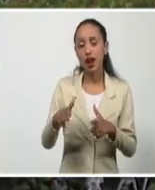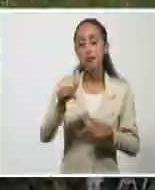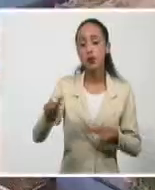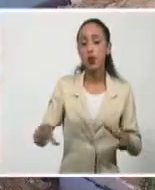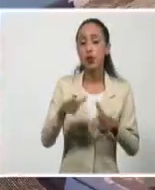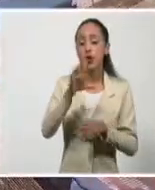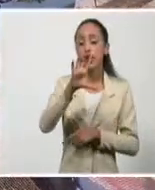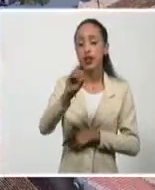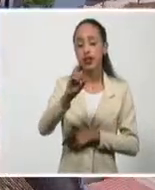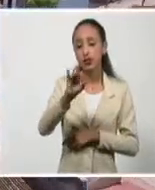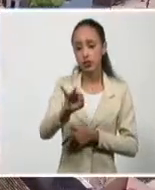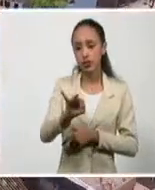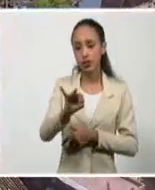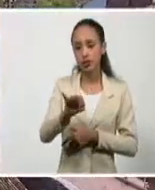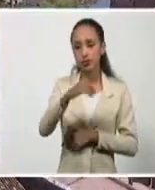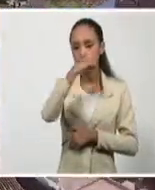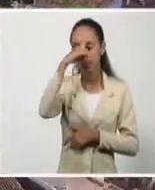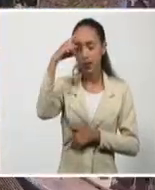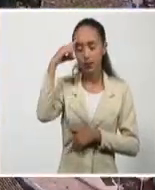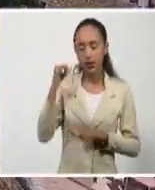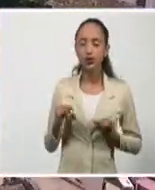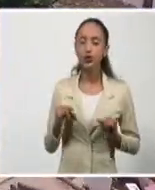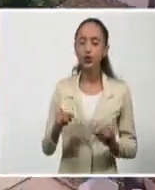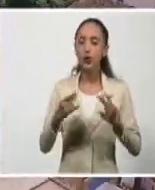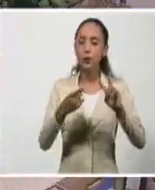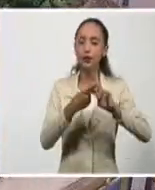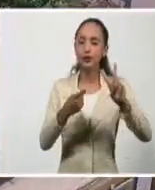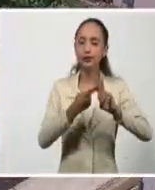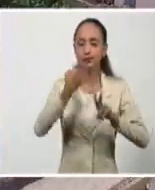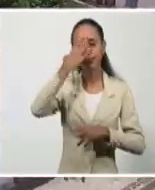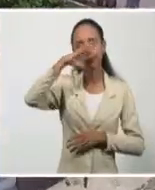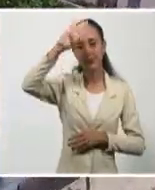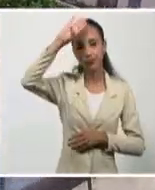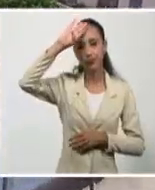507. Desde Santi Spíritus, Jenny Fleites, Sistema Informativo de la Televisión Cubana.